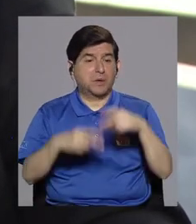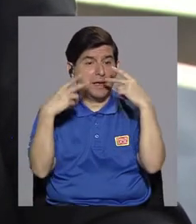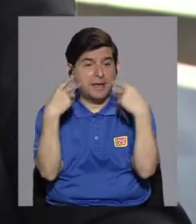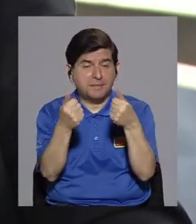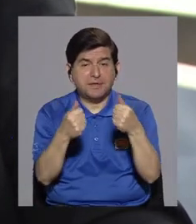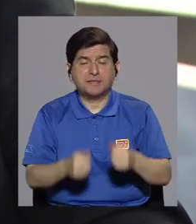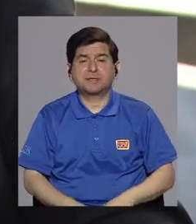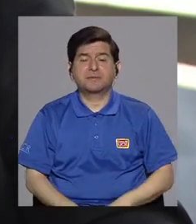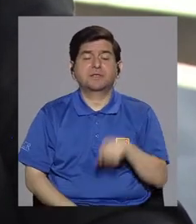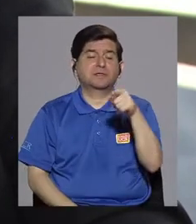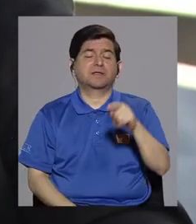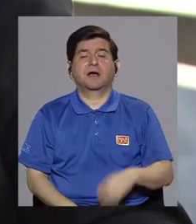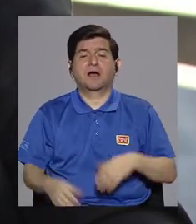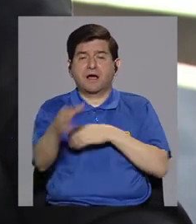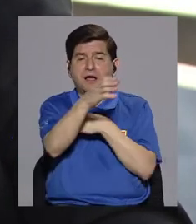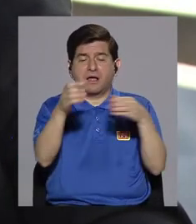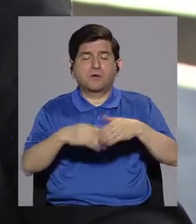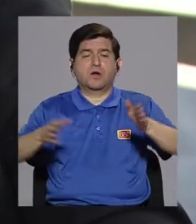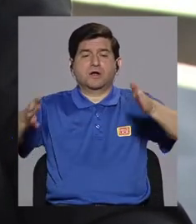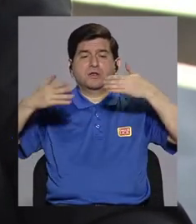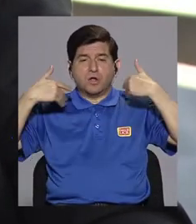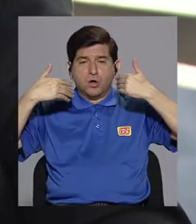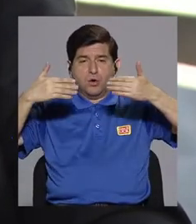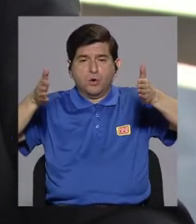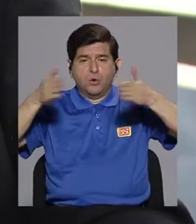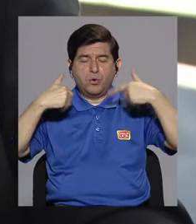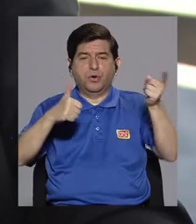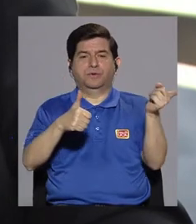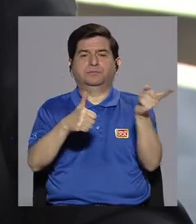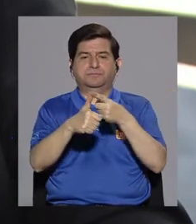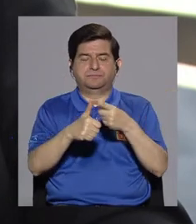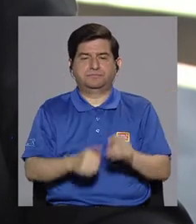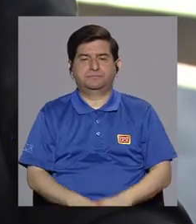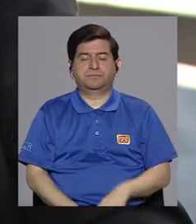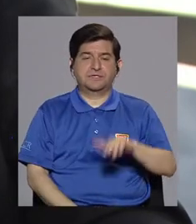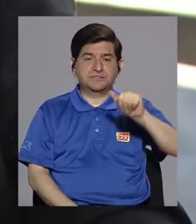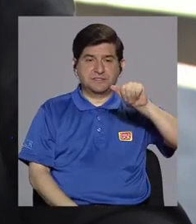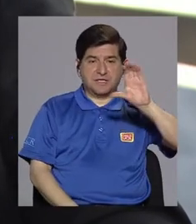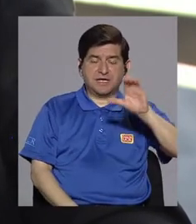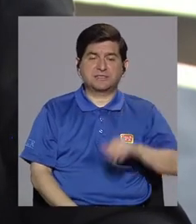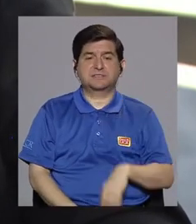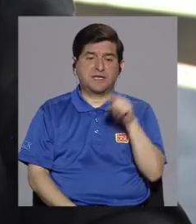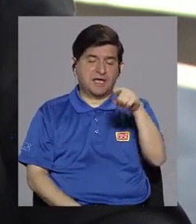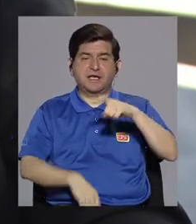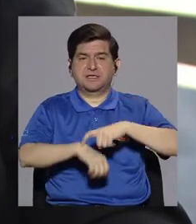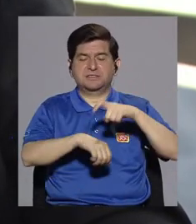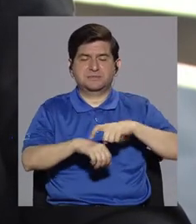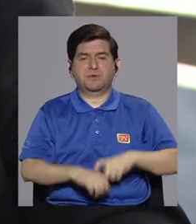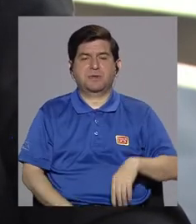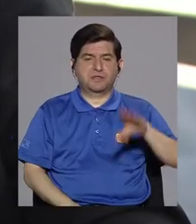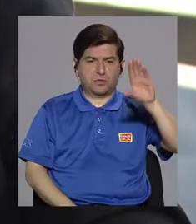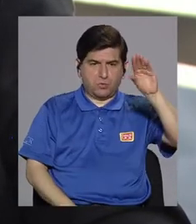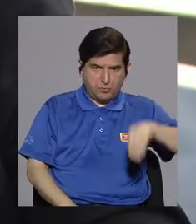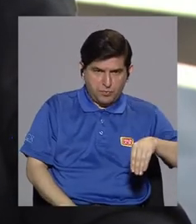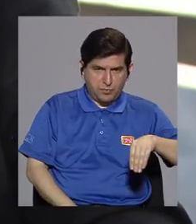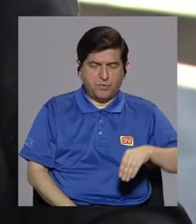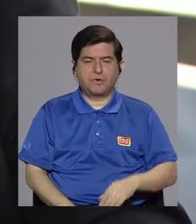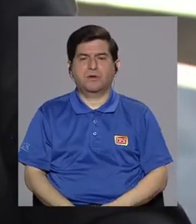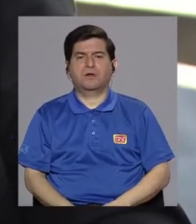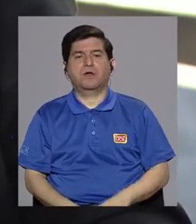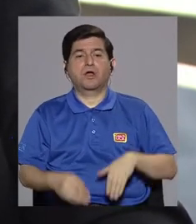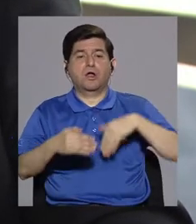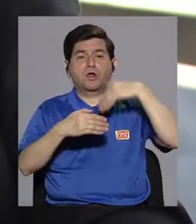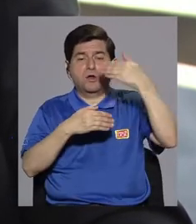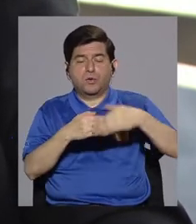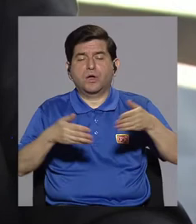inmediatamente ventilar la habitación. Eso es lo primero que hay que hacer. Si hay aire acondicionado, apagar el aire acondicionado y ventilar la habitación, y